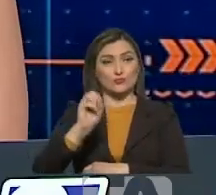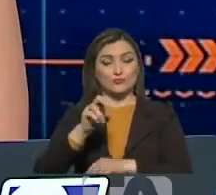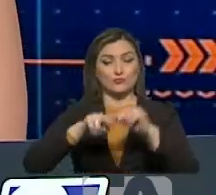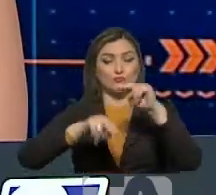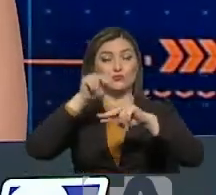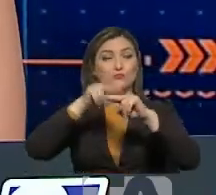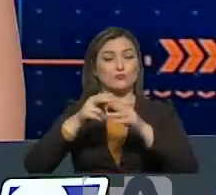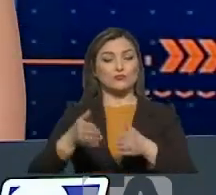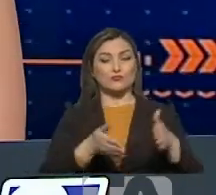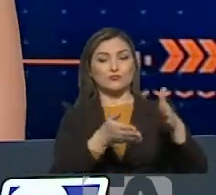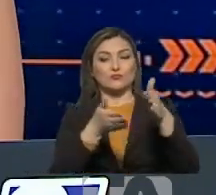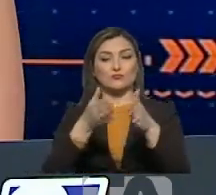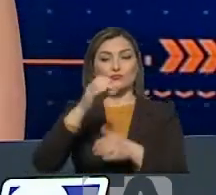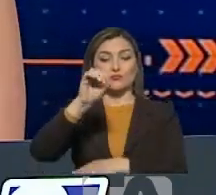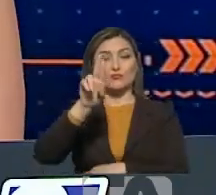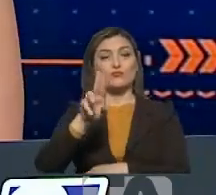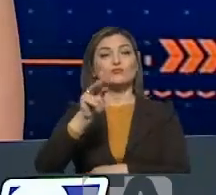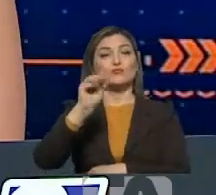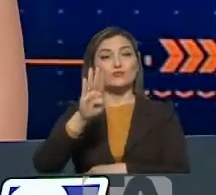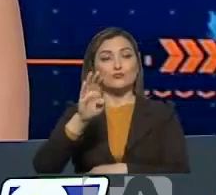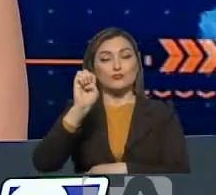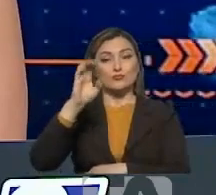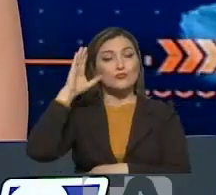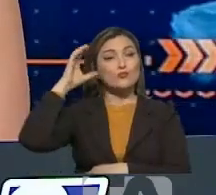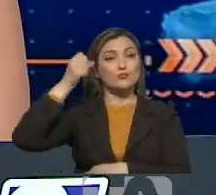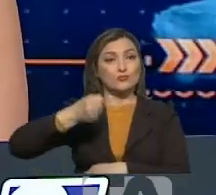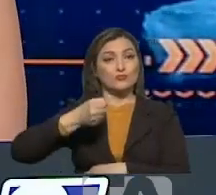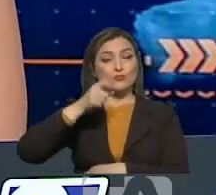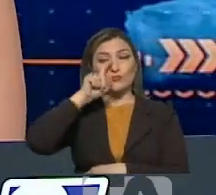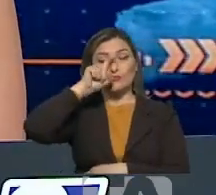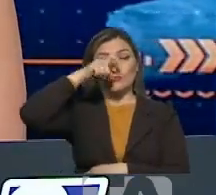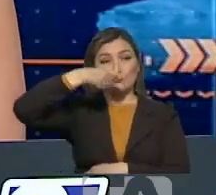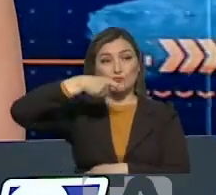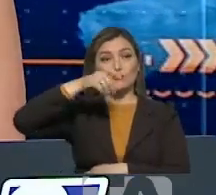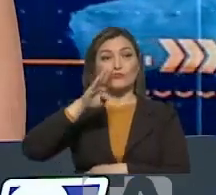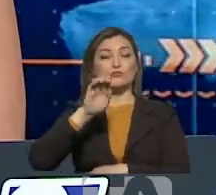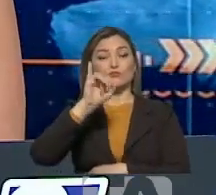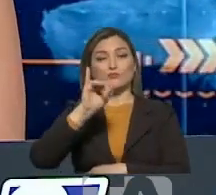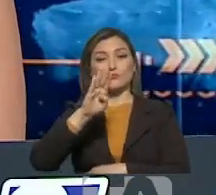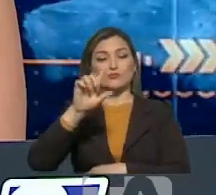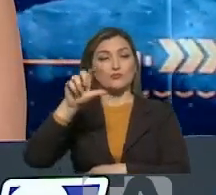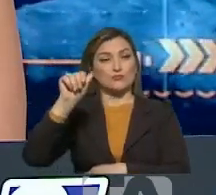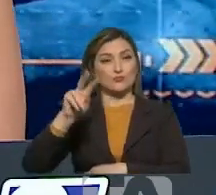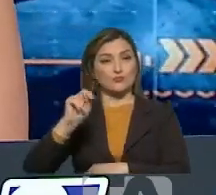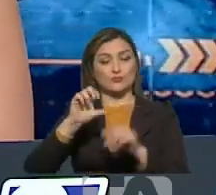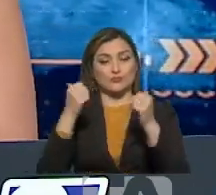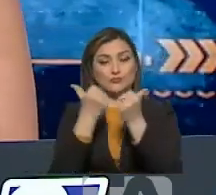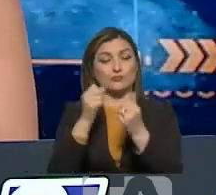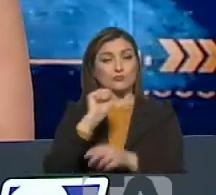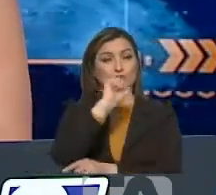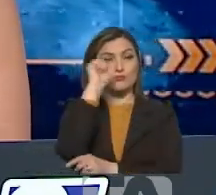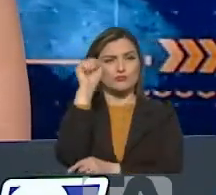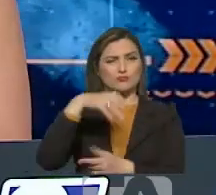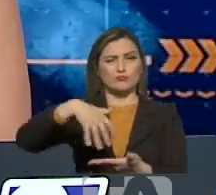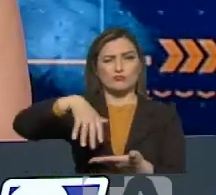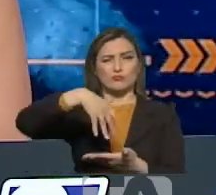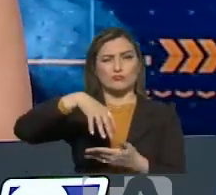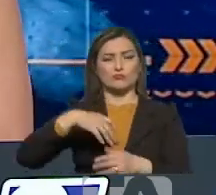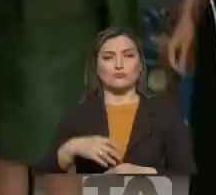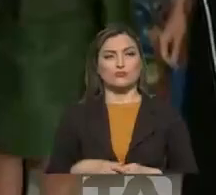vial cumbe cuenca azogues biblián la adjudicación es cuestionada por el asambleísta electo fernando villavicencio